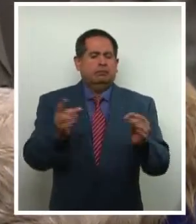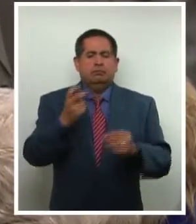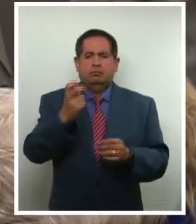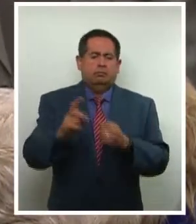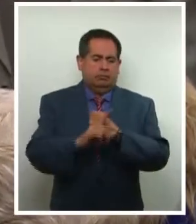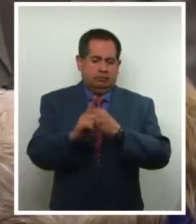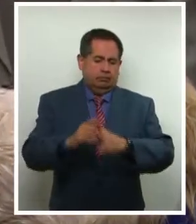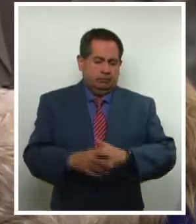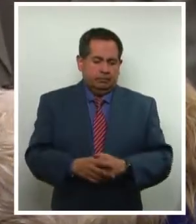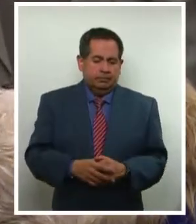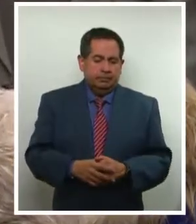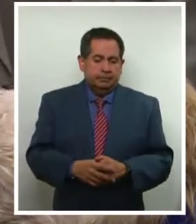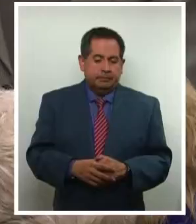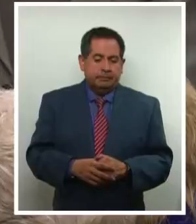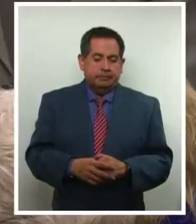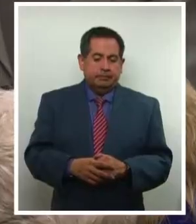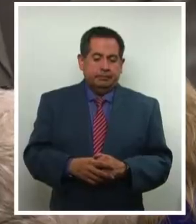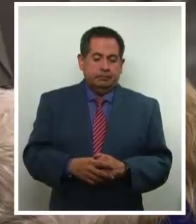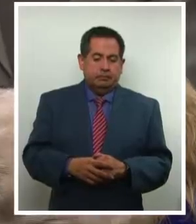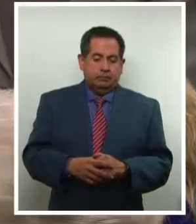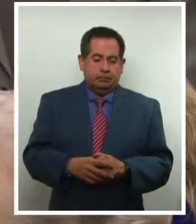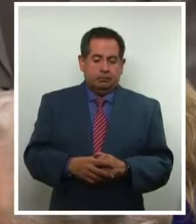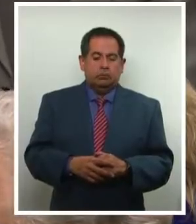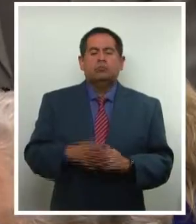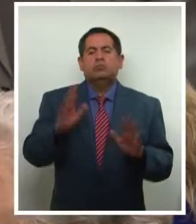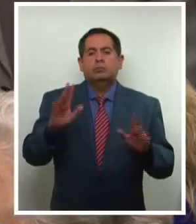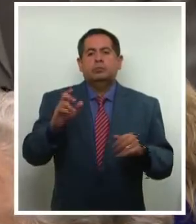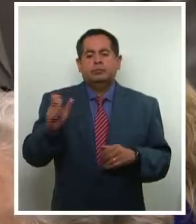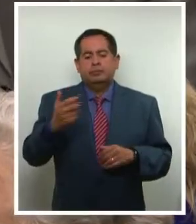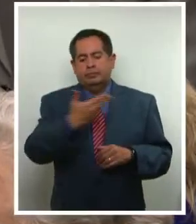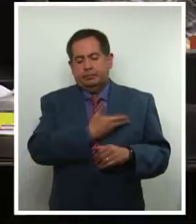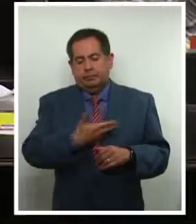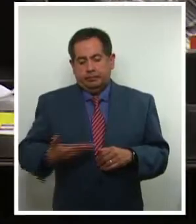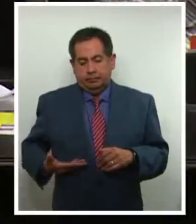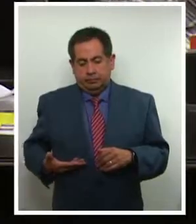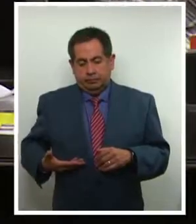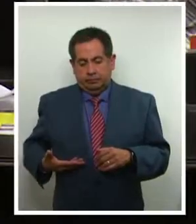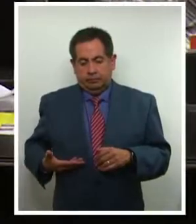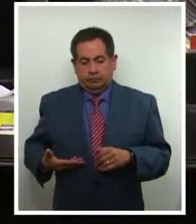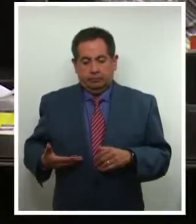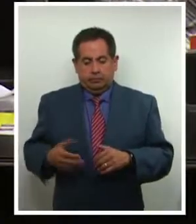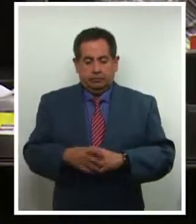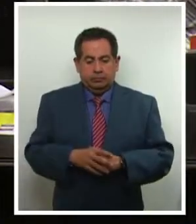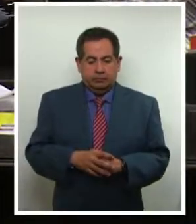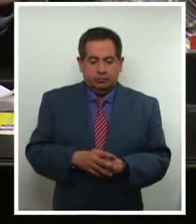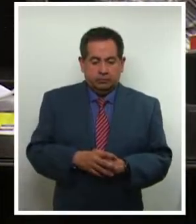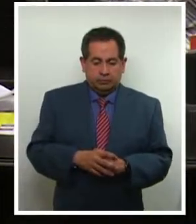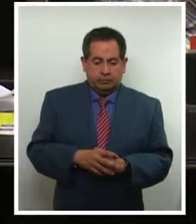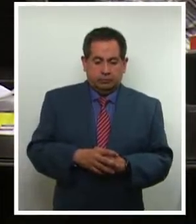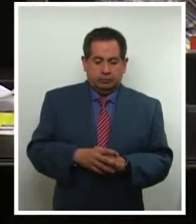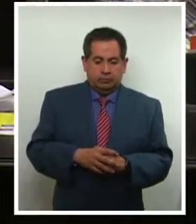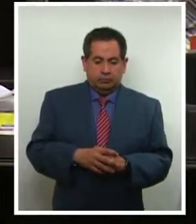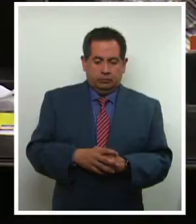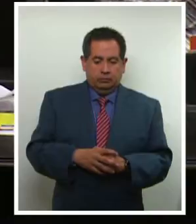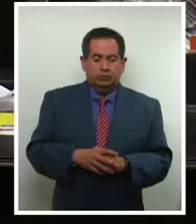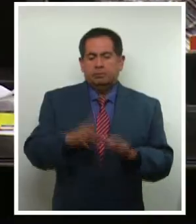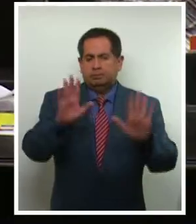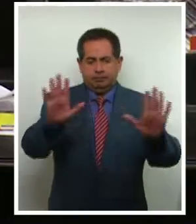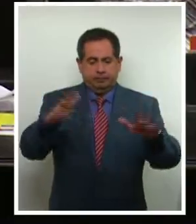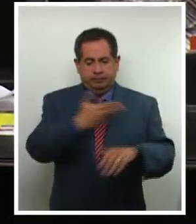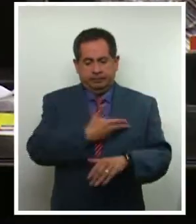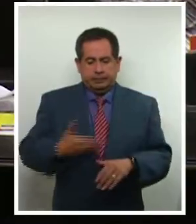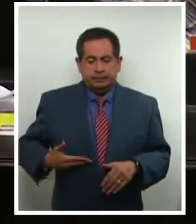problema. Bien, esta presencia determina, sí, diputado, esta